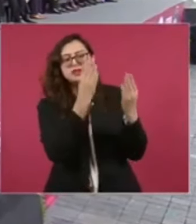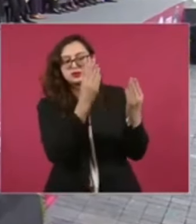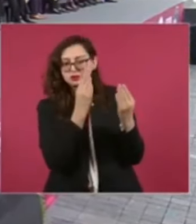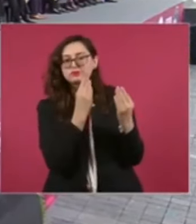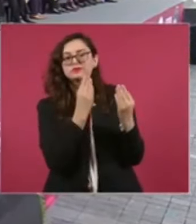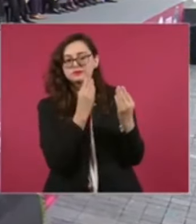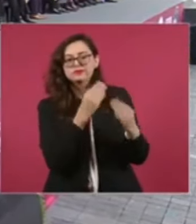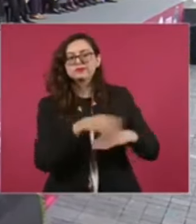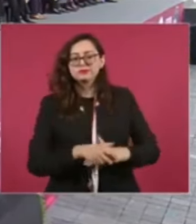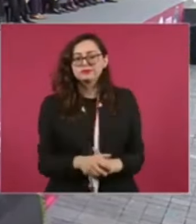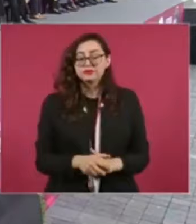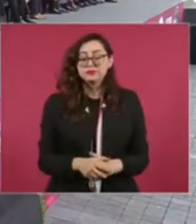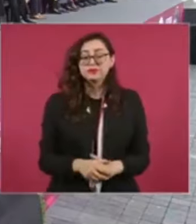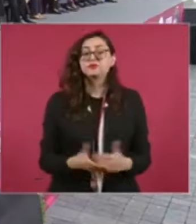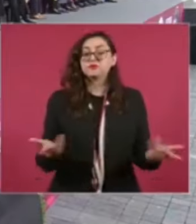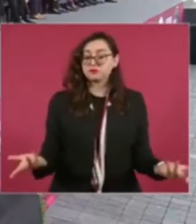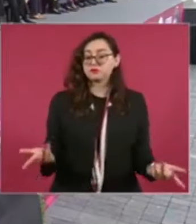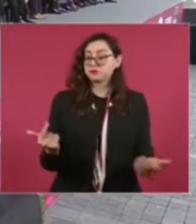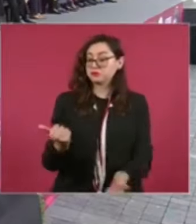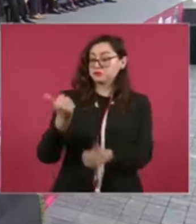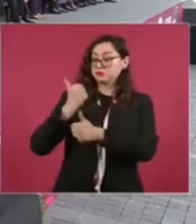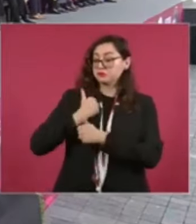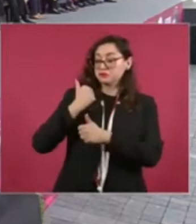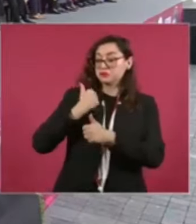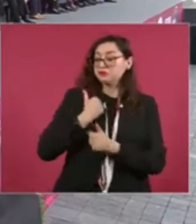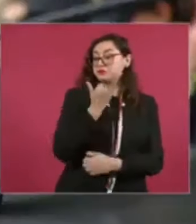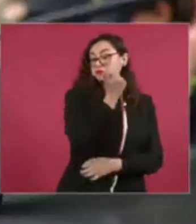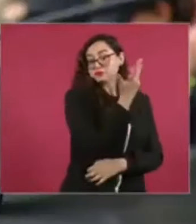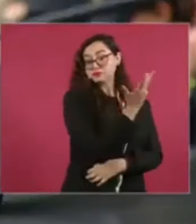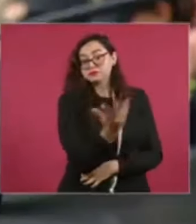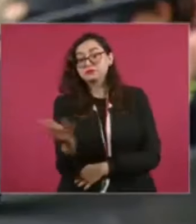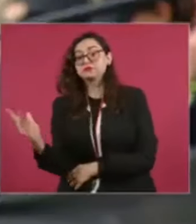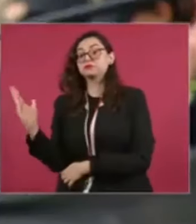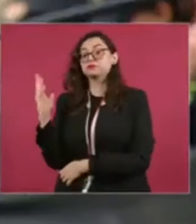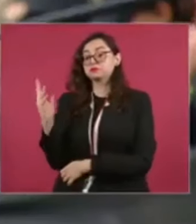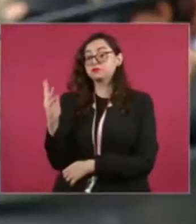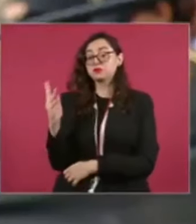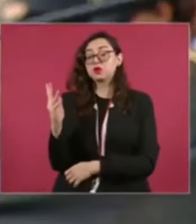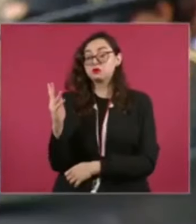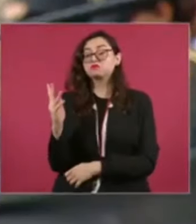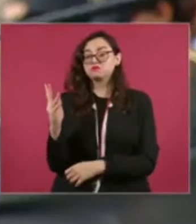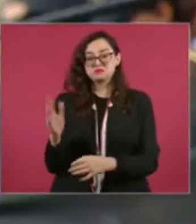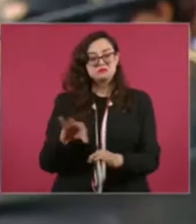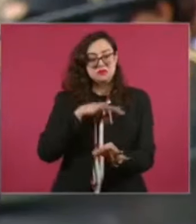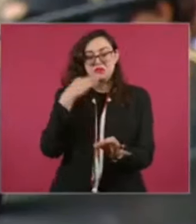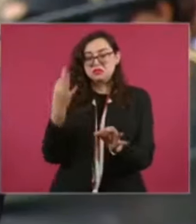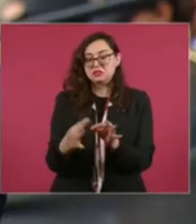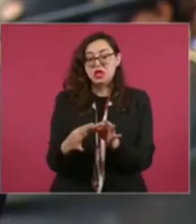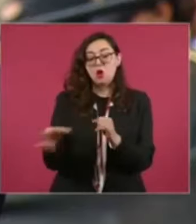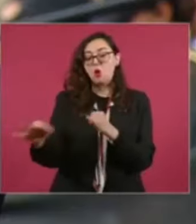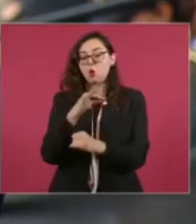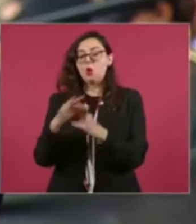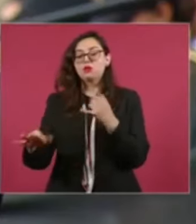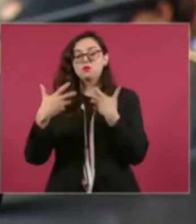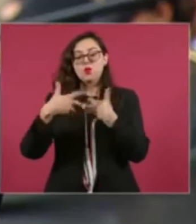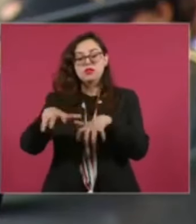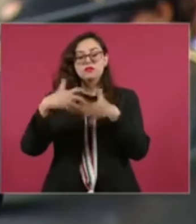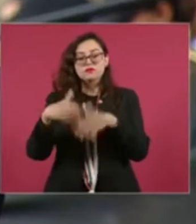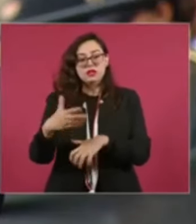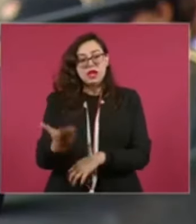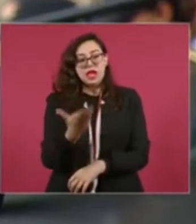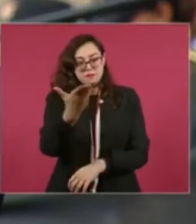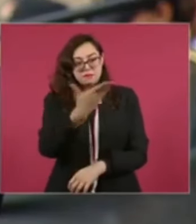encuentran listas para que será el último desfile que estamos bajo su mando.